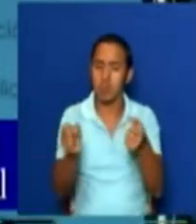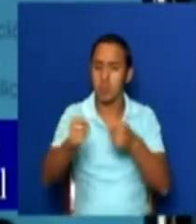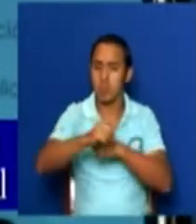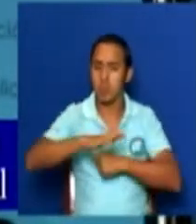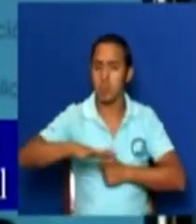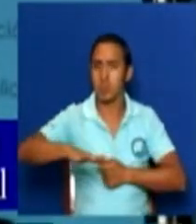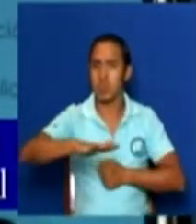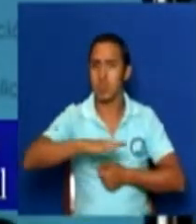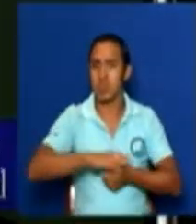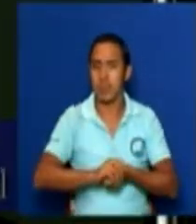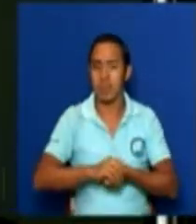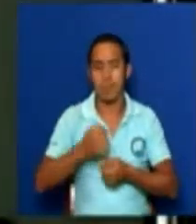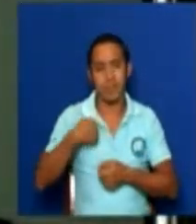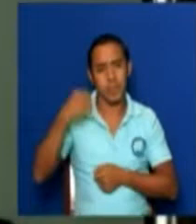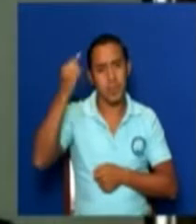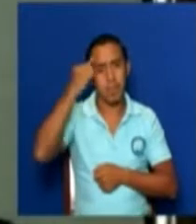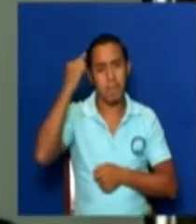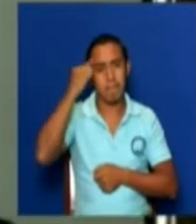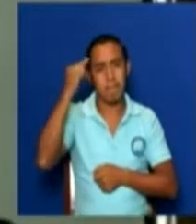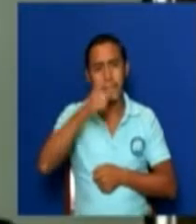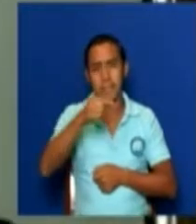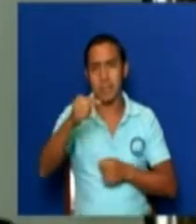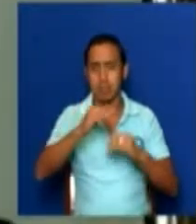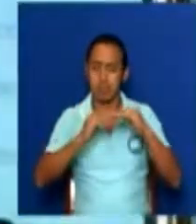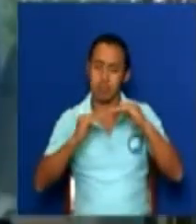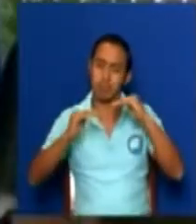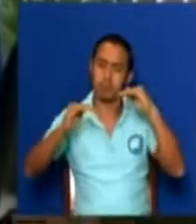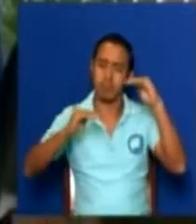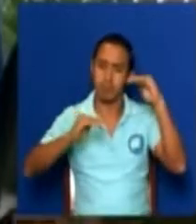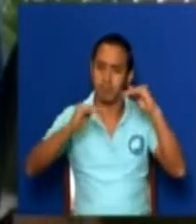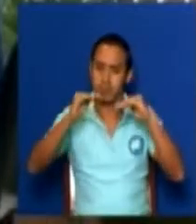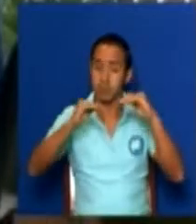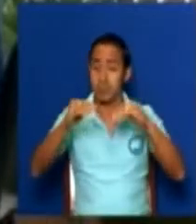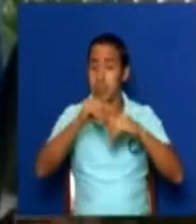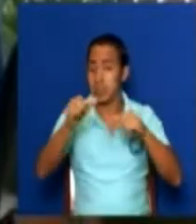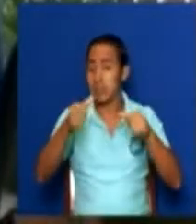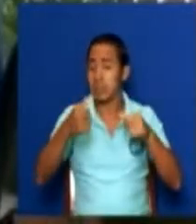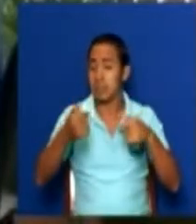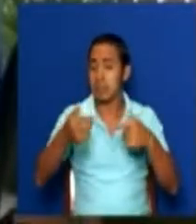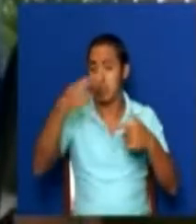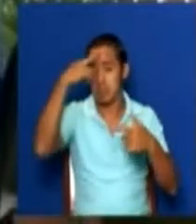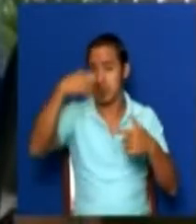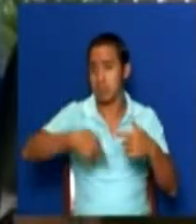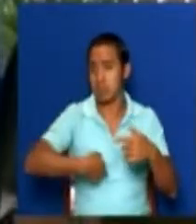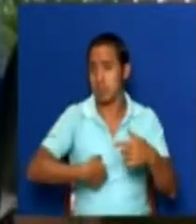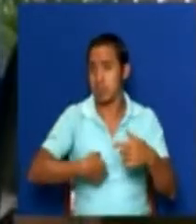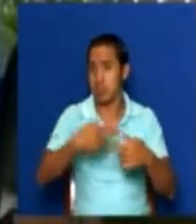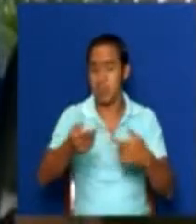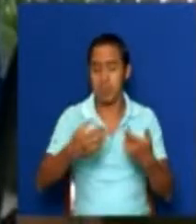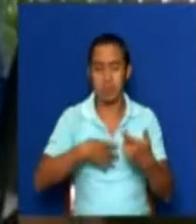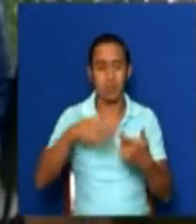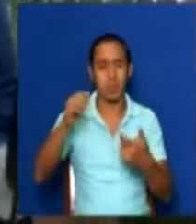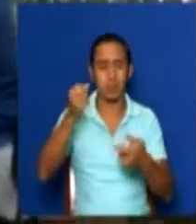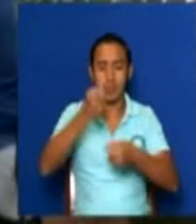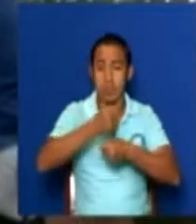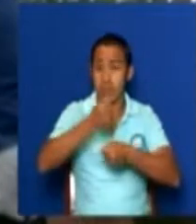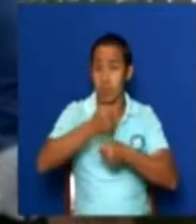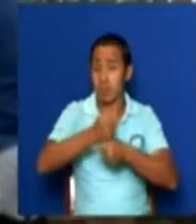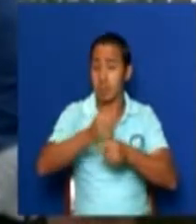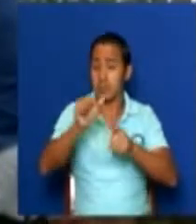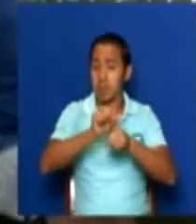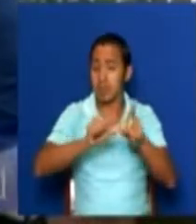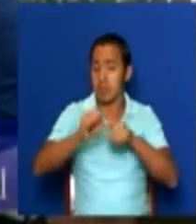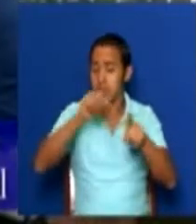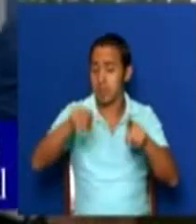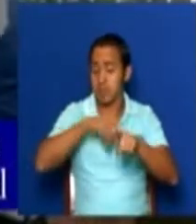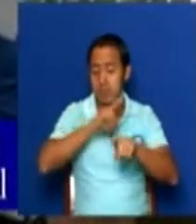Yo creo que el camino de la senda hacia la equidad es una responsabilidad del Poder Legislativo, del